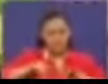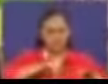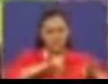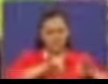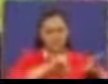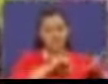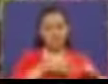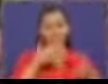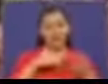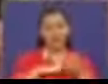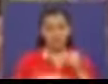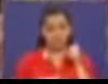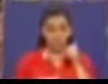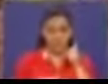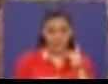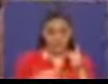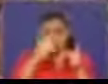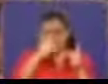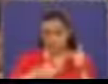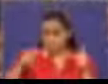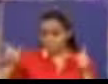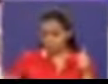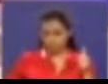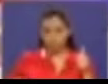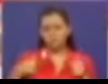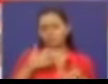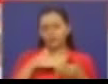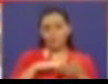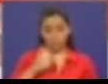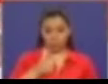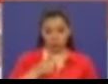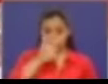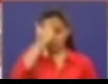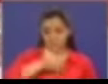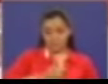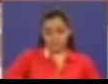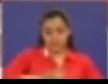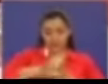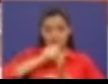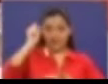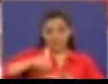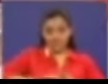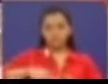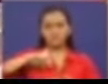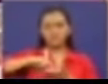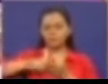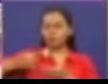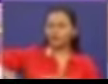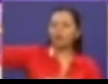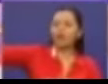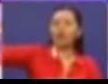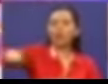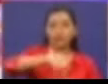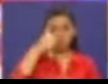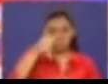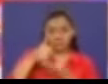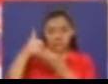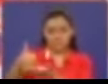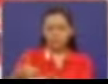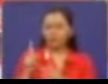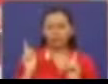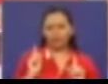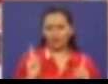es bueno para las partes no es bueno para el todo. Y ese es un error garrafal. Los críticos a la ley de plusvalía